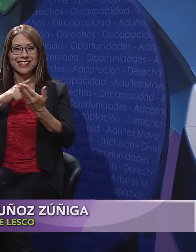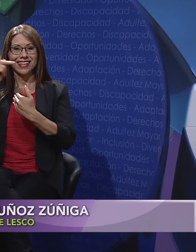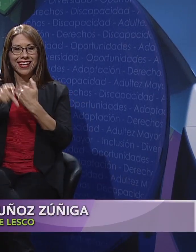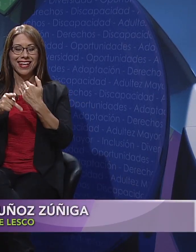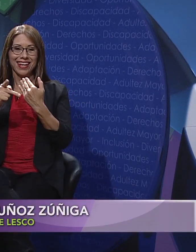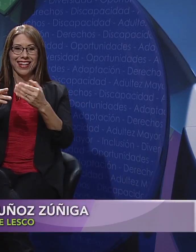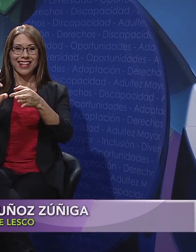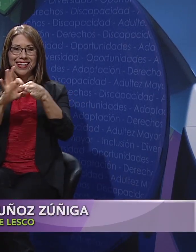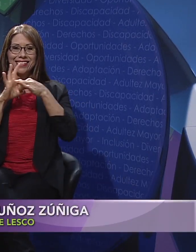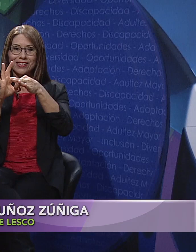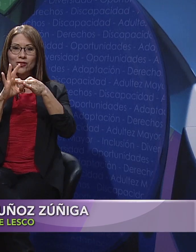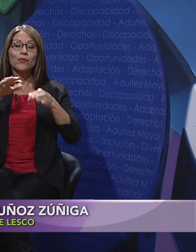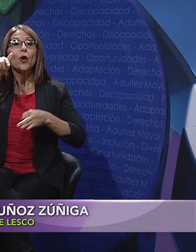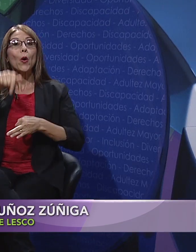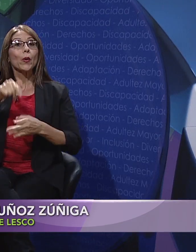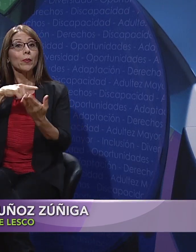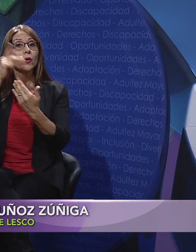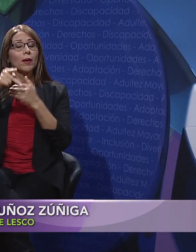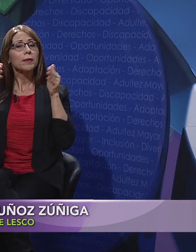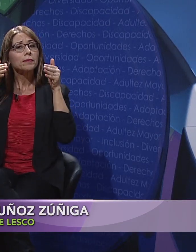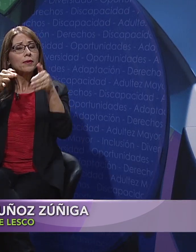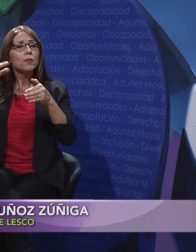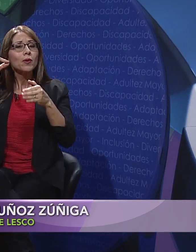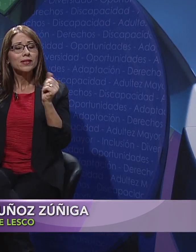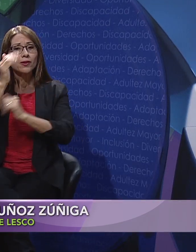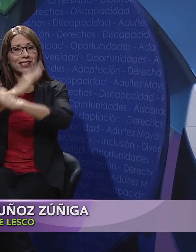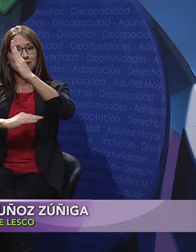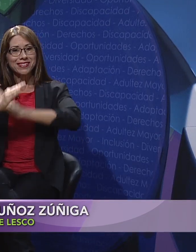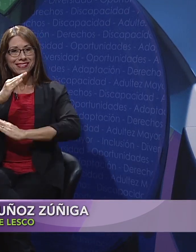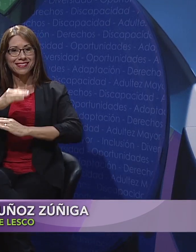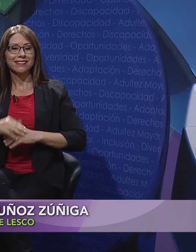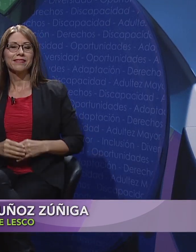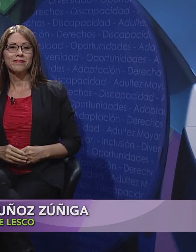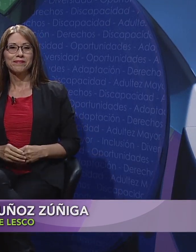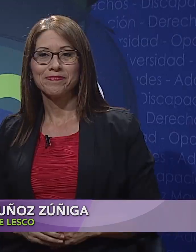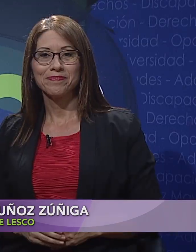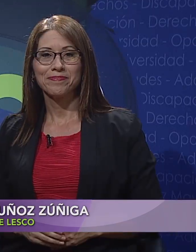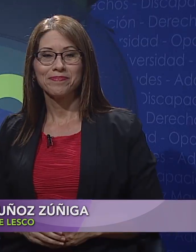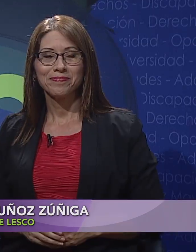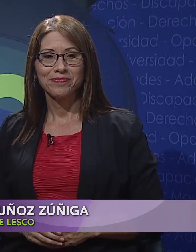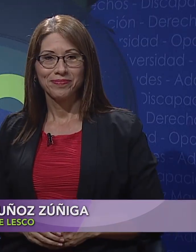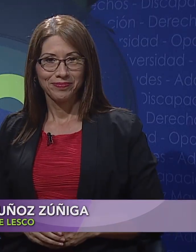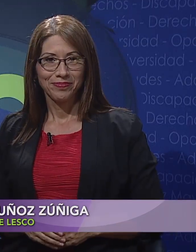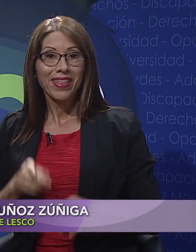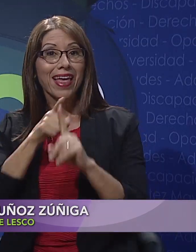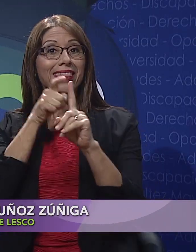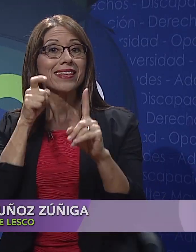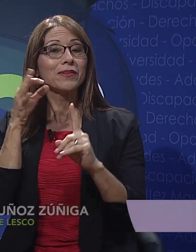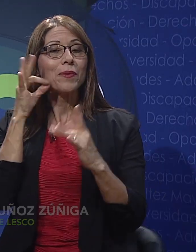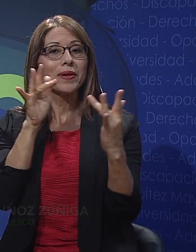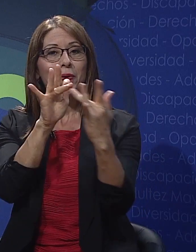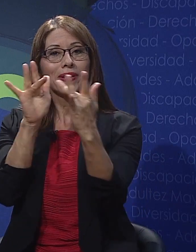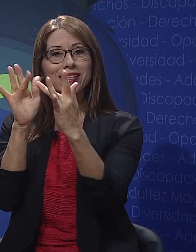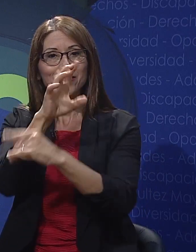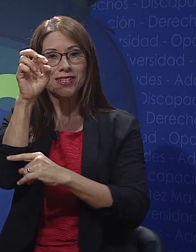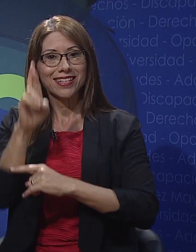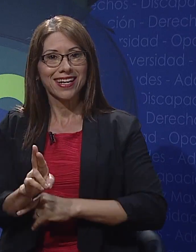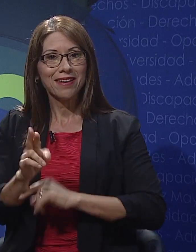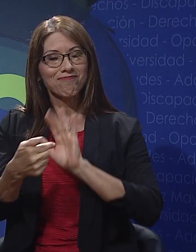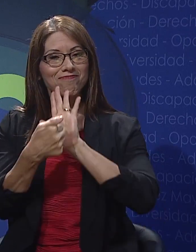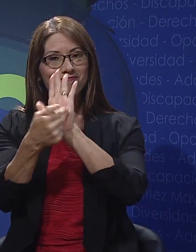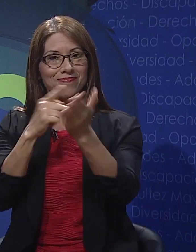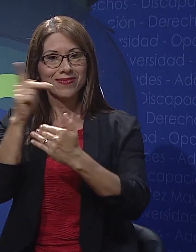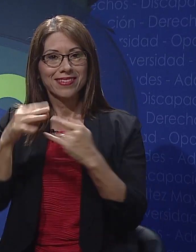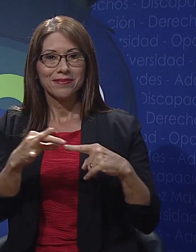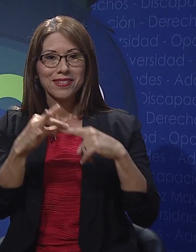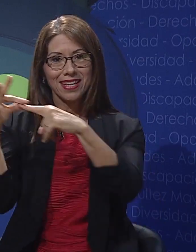Nexos. Hoy dedicamos nuestra edición a las mujeres con discapacidad. Desde el Women Connecting Costa Rica le traemos